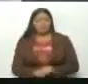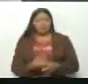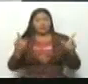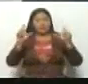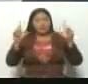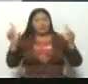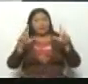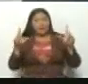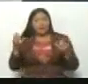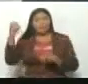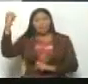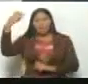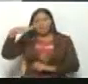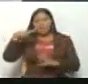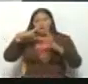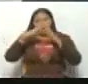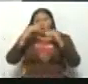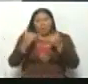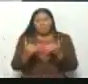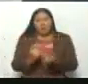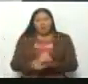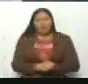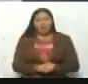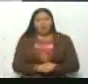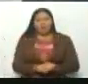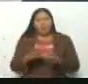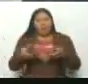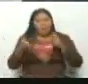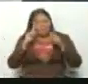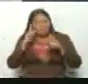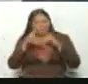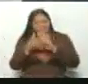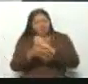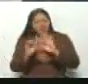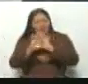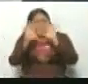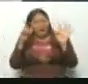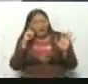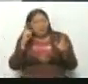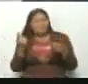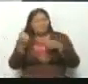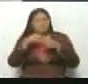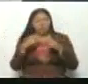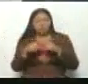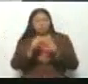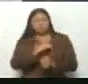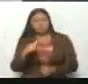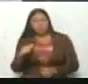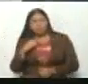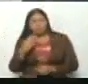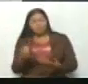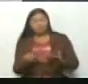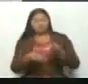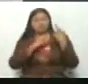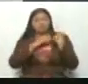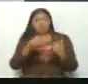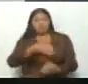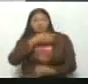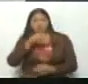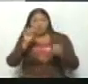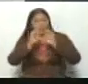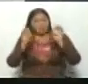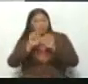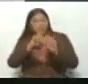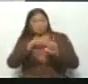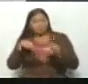bombillos, alumbrado. En este levantamiento de requerimientos, por supuesto que se puede sumar el sector privado como un acto de responsabilidad social para la educación